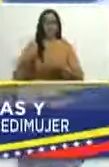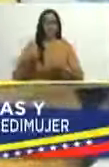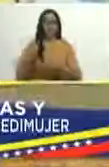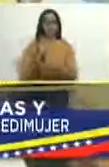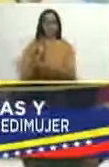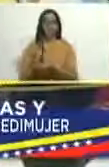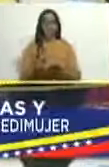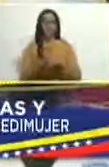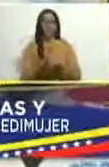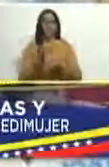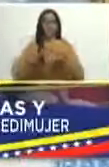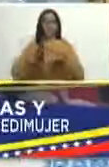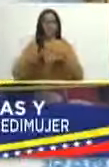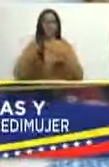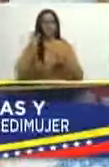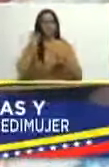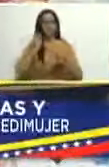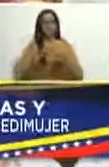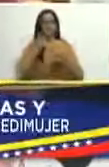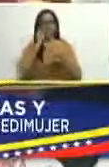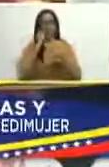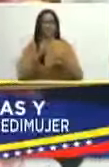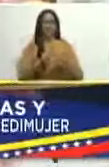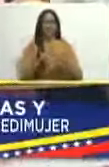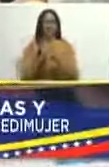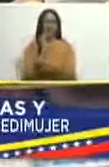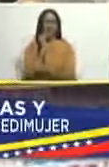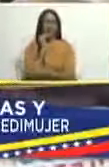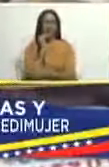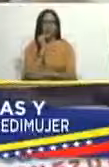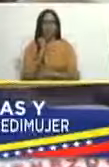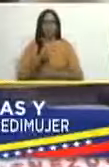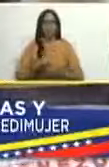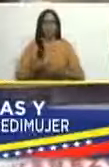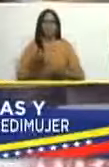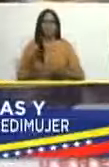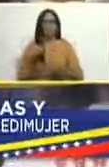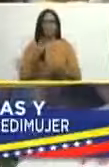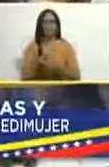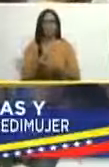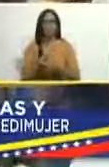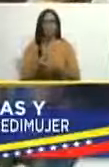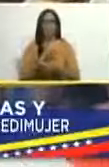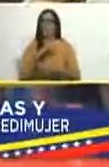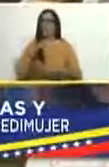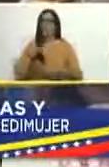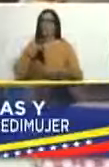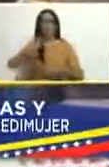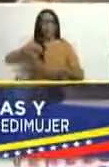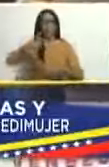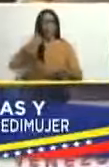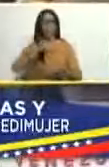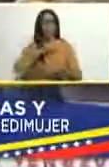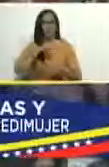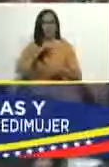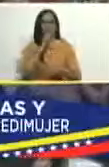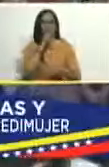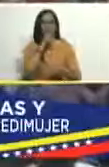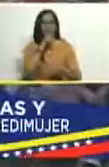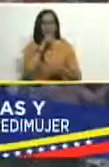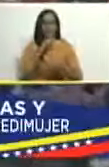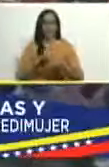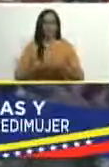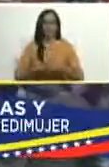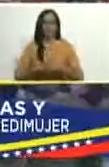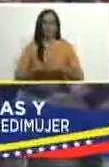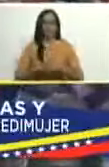cuidar a los niños, a las niñas, a la juventud. Tenemos que cuidar a nuestros mayores, a nuestros abuelitos,